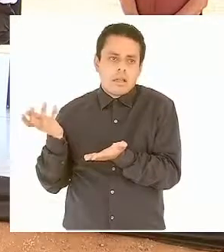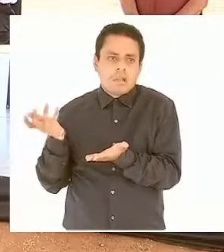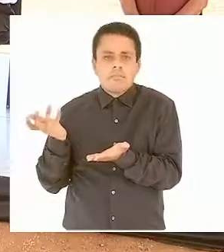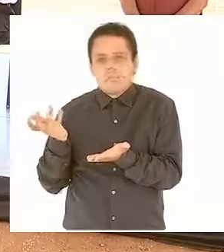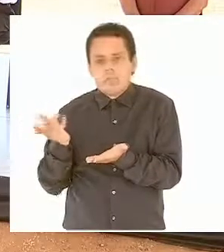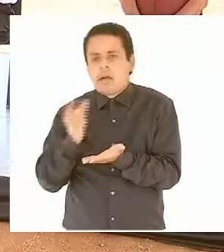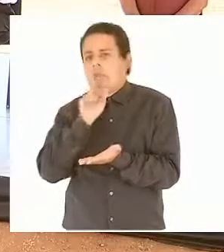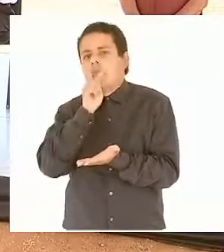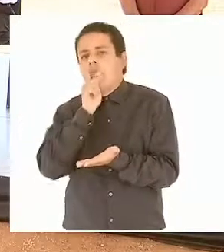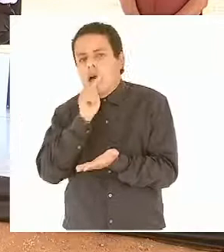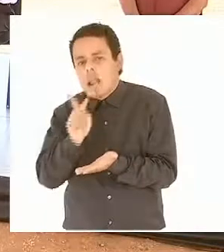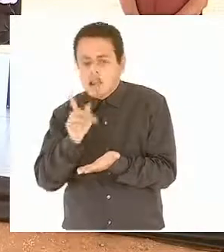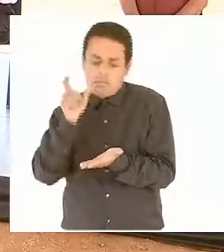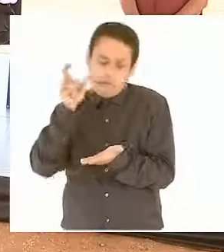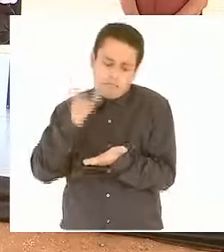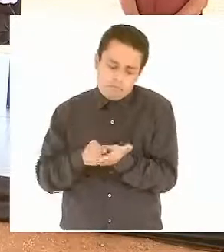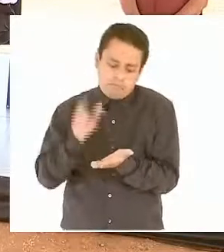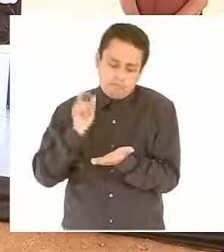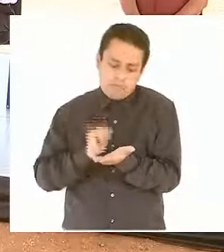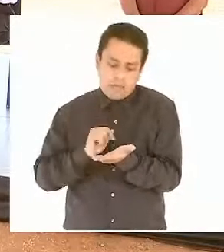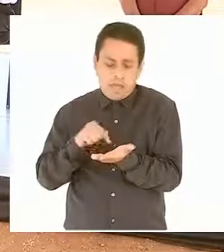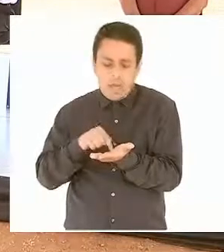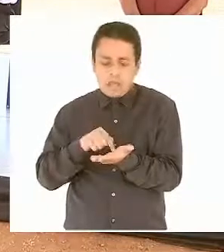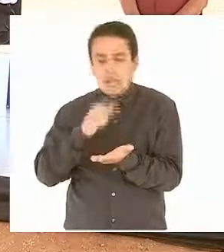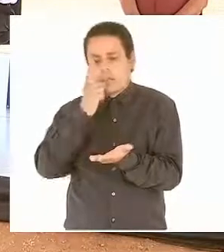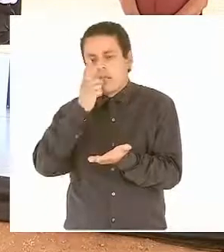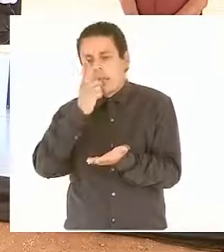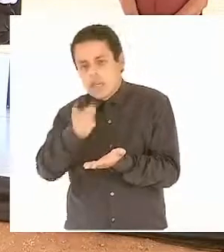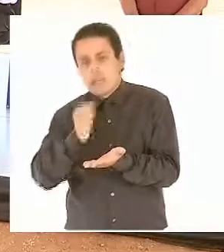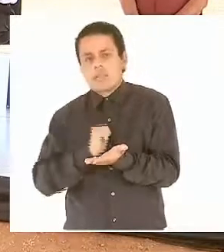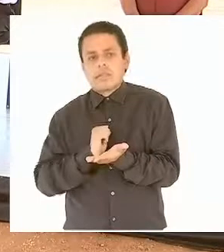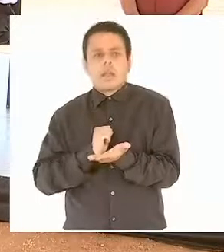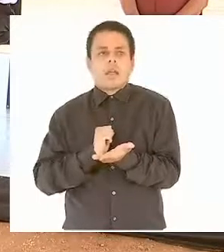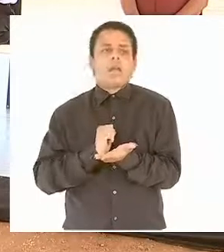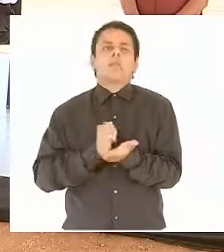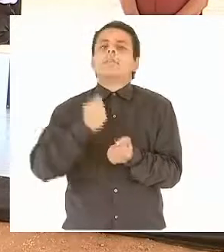una frase garantizando